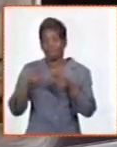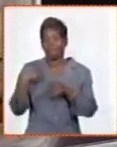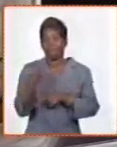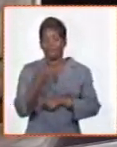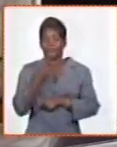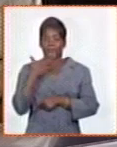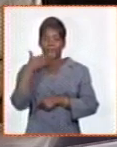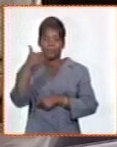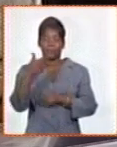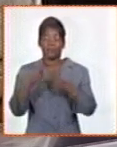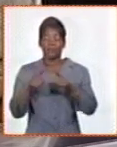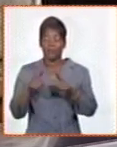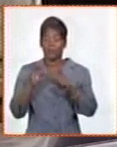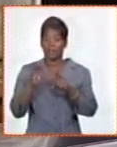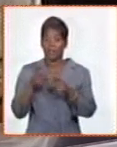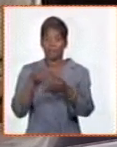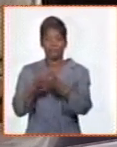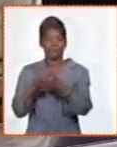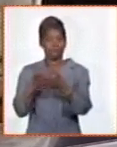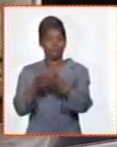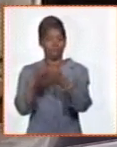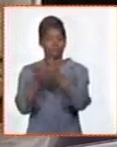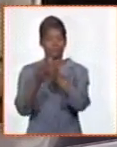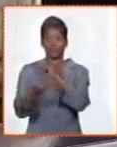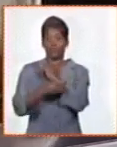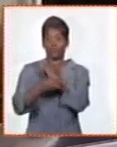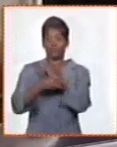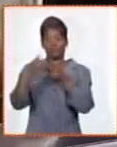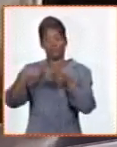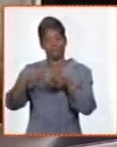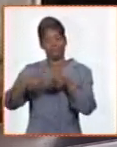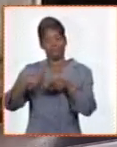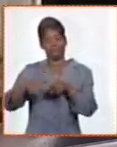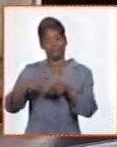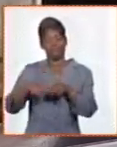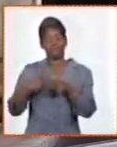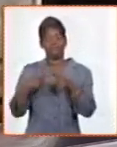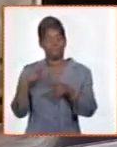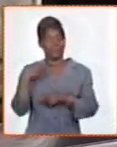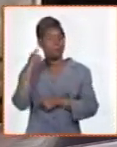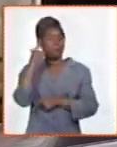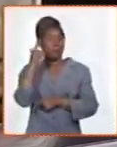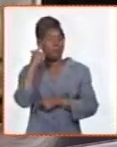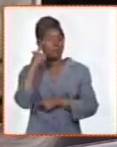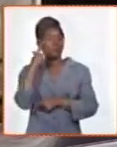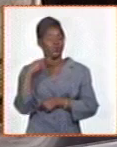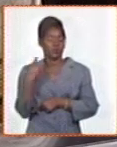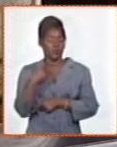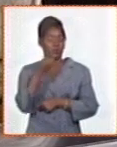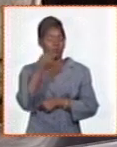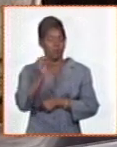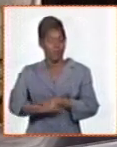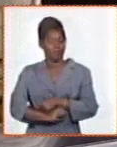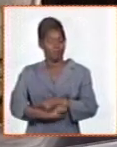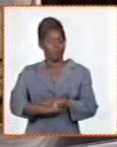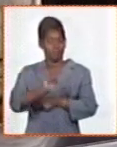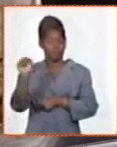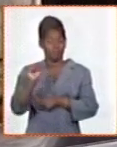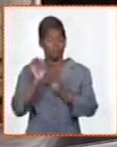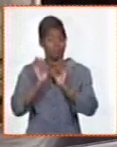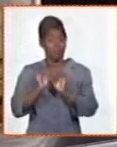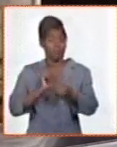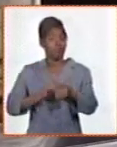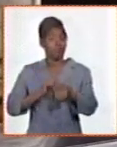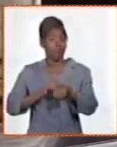porque te fortalece. Y yo creo que, como dice eso, vamos a vencer. Son momentos difíciles, hay momentos que uno tiene que